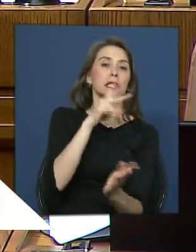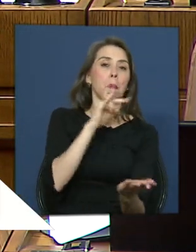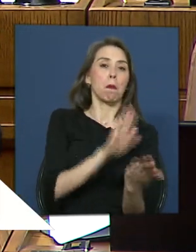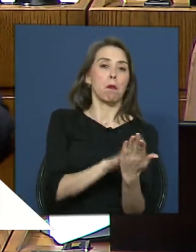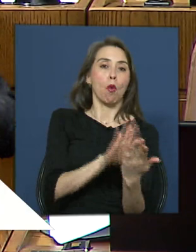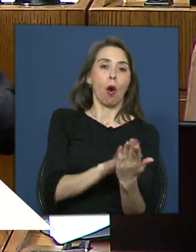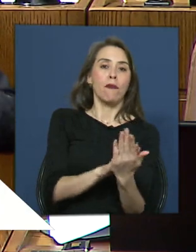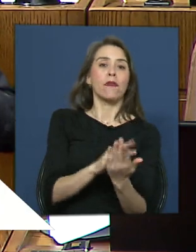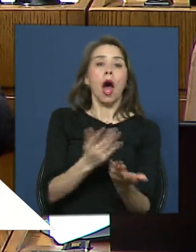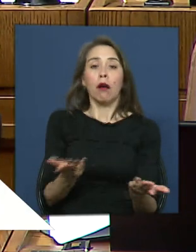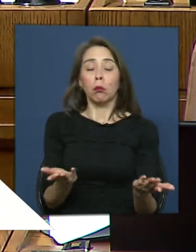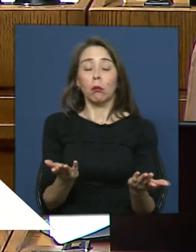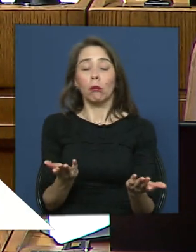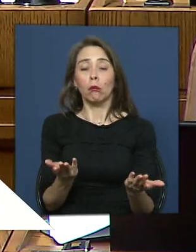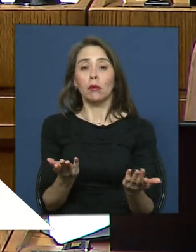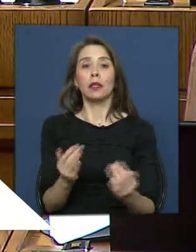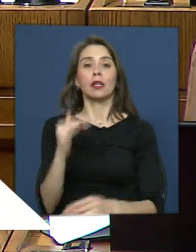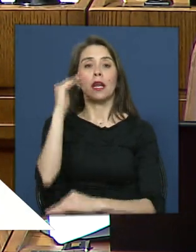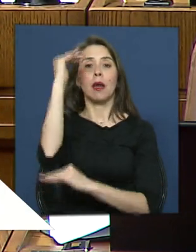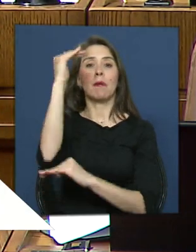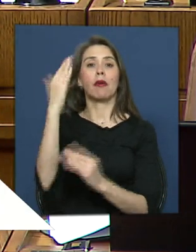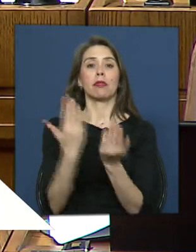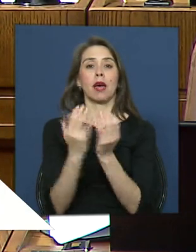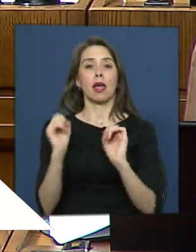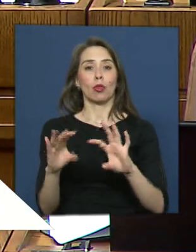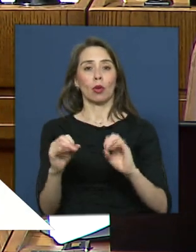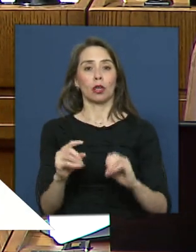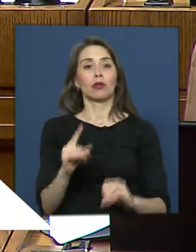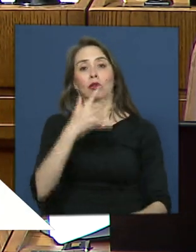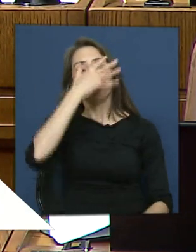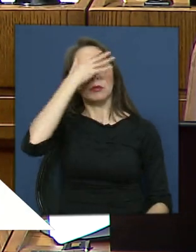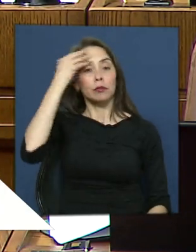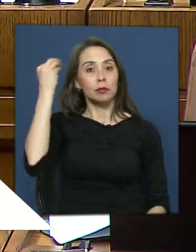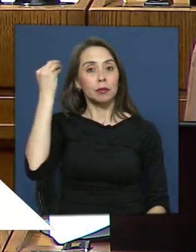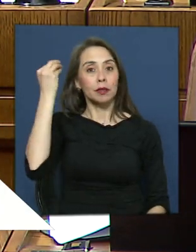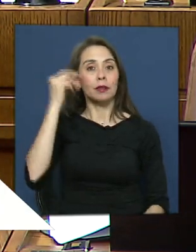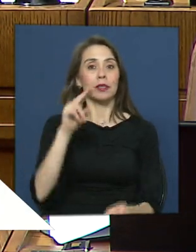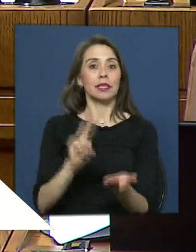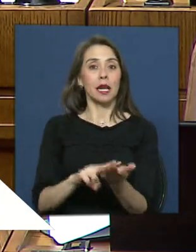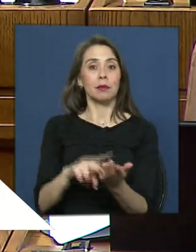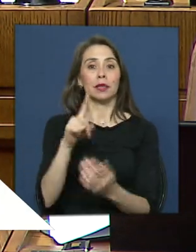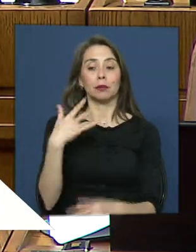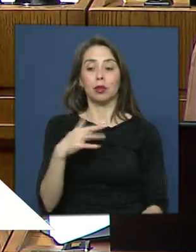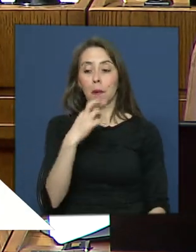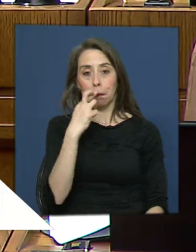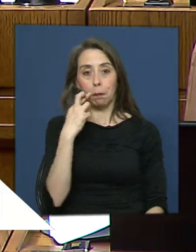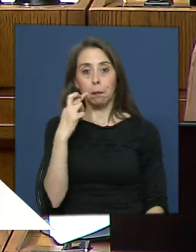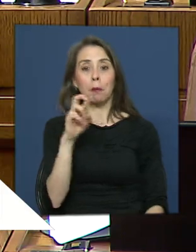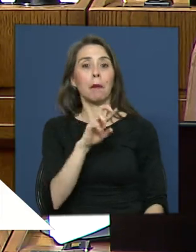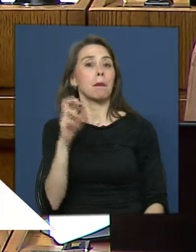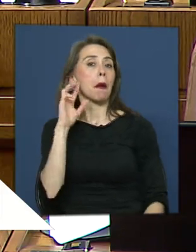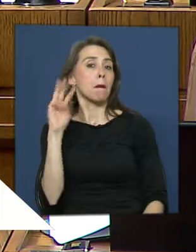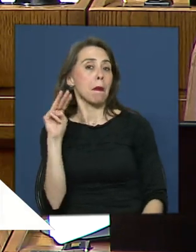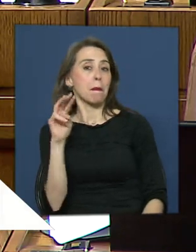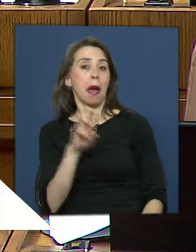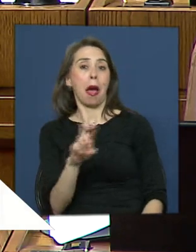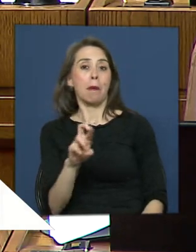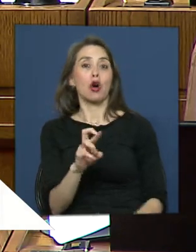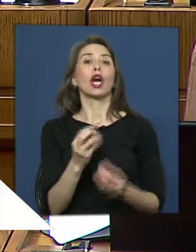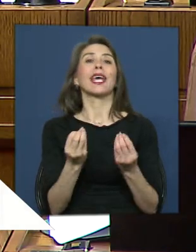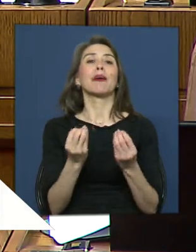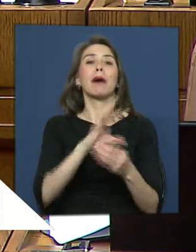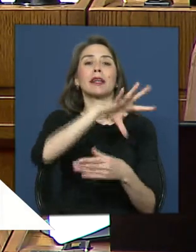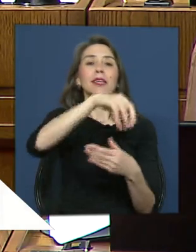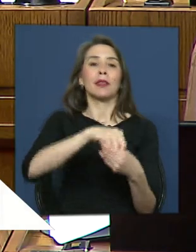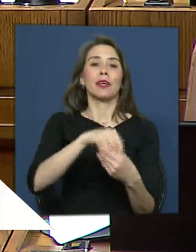la evidencia, que es la que tiene que primar en la educación. Y nos olvidamos entonces de lo que realmente les importa a los padres y apoderados, que es lo que sucede al interior de cada una de